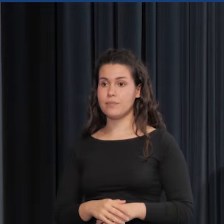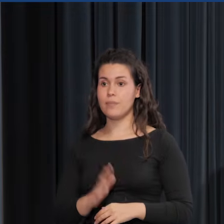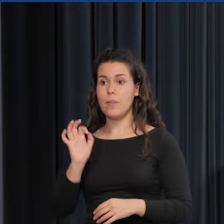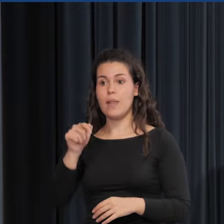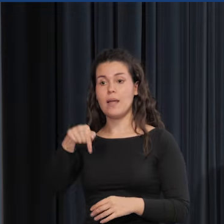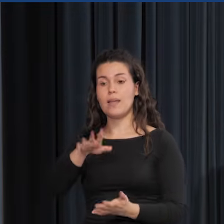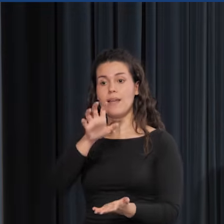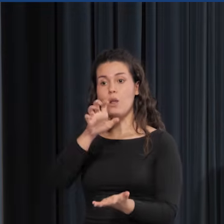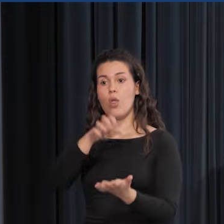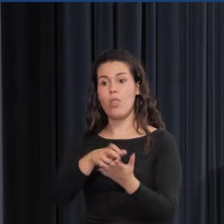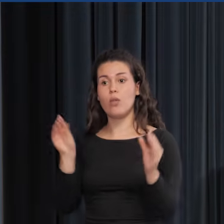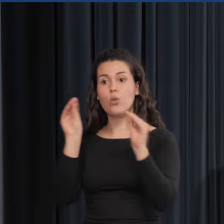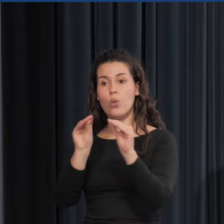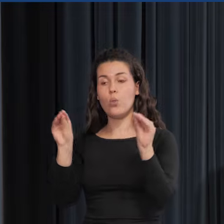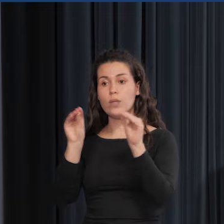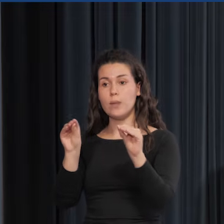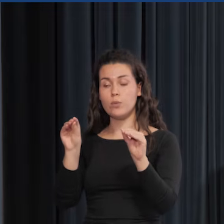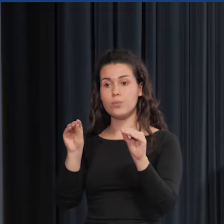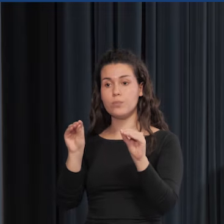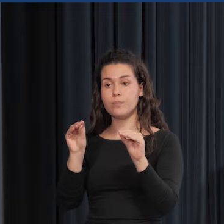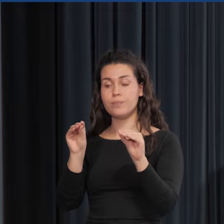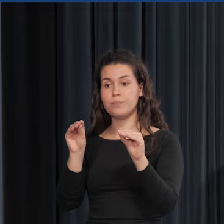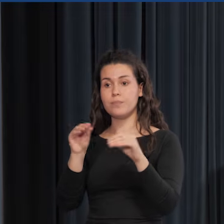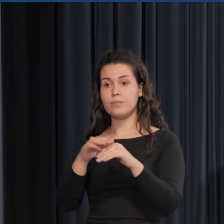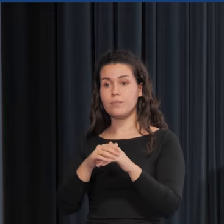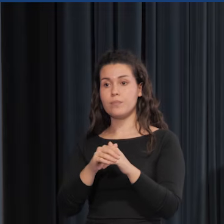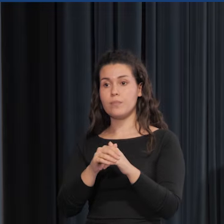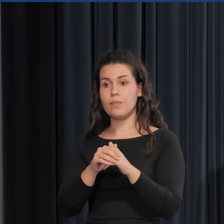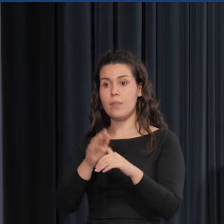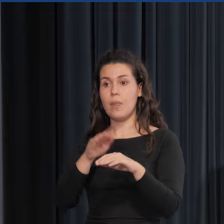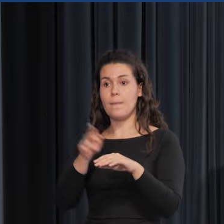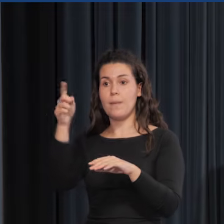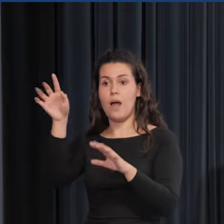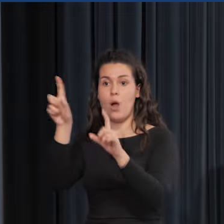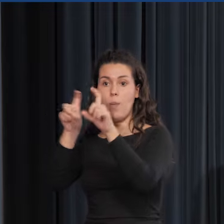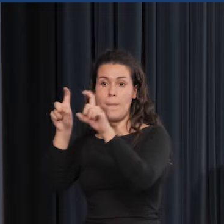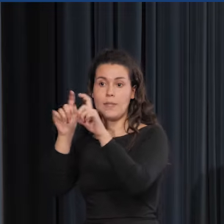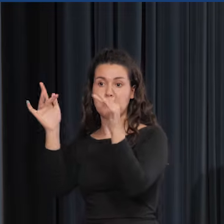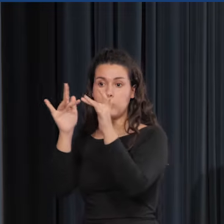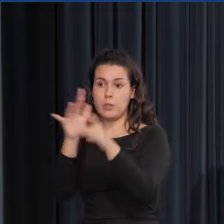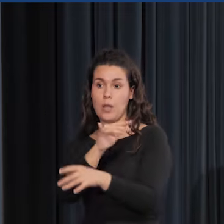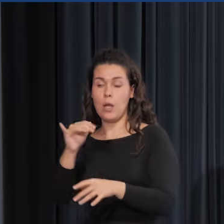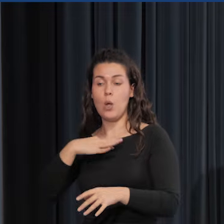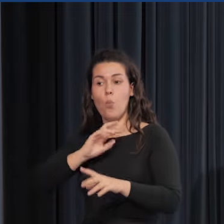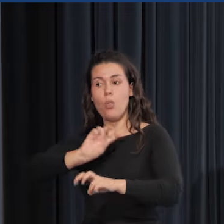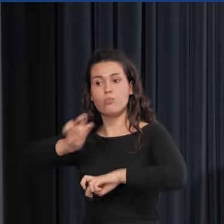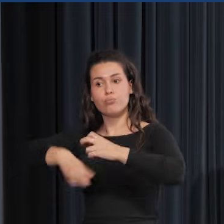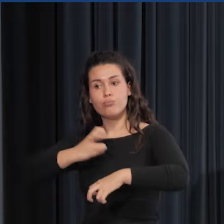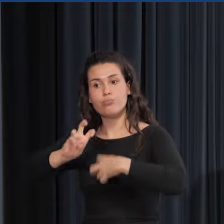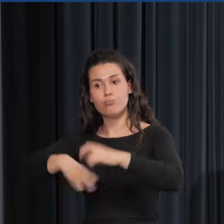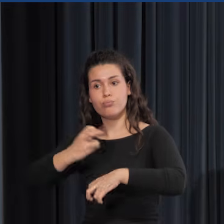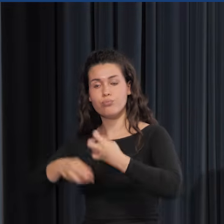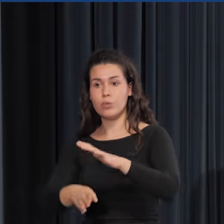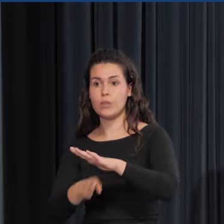educativos tienen un contacto directo con organizaciones que le permiten esa actualización constante, como son